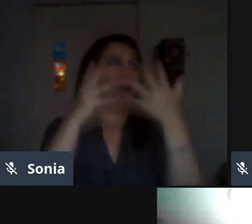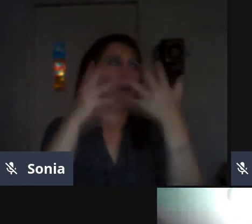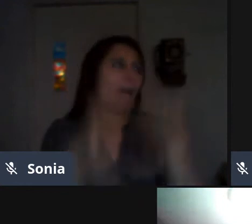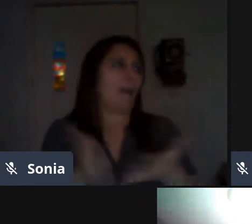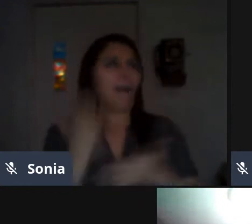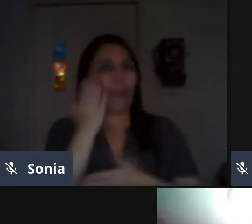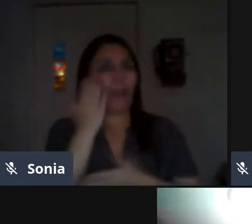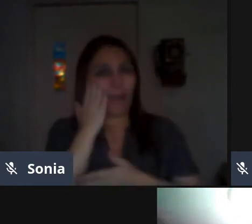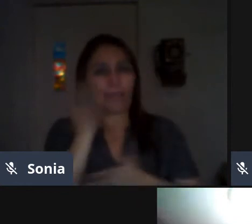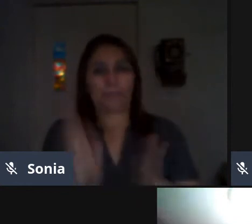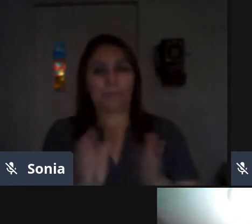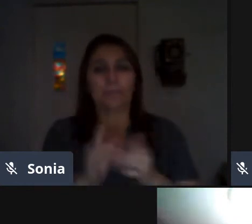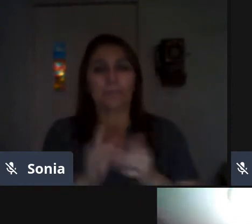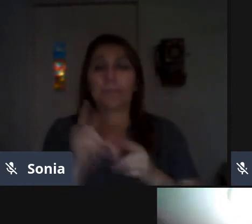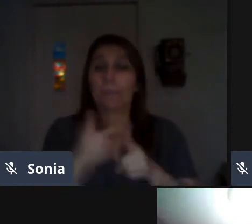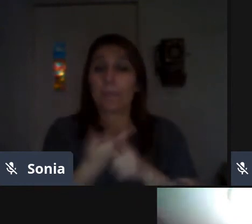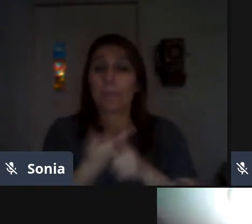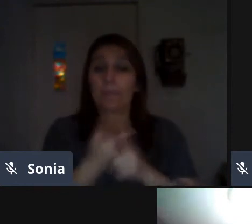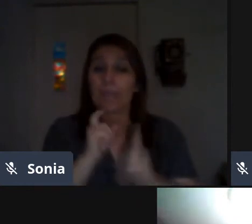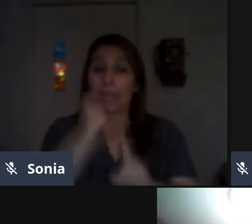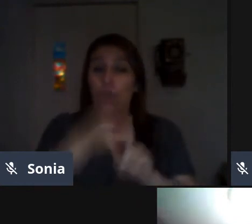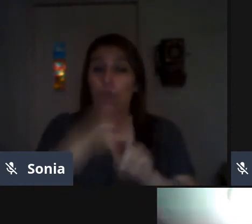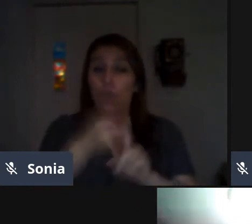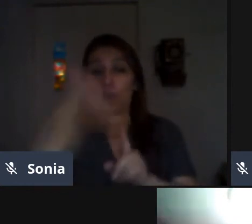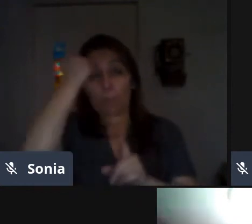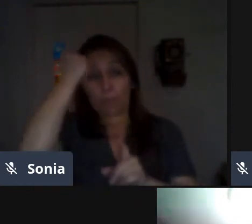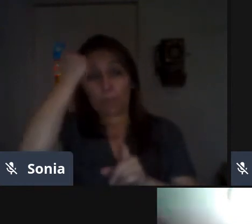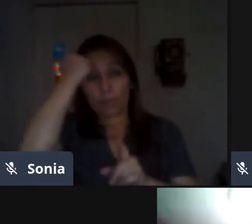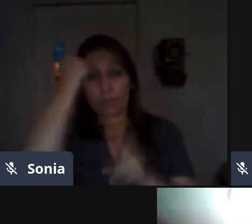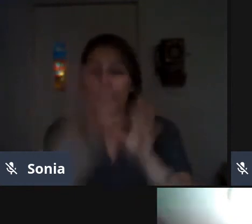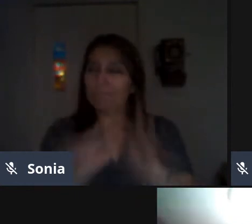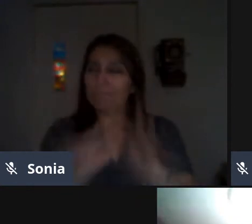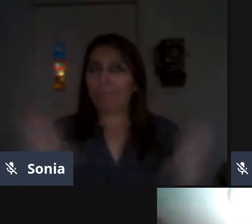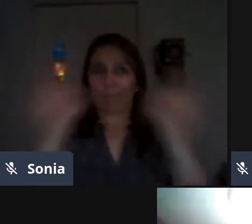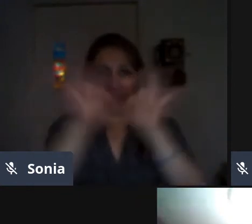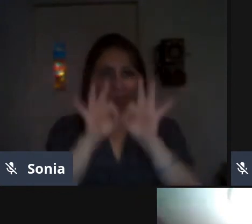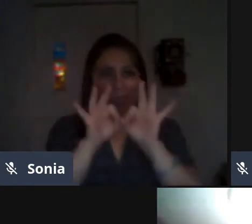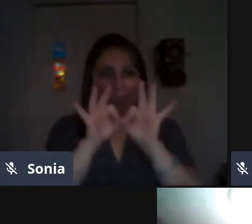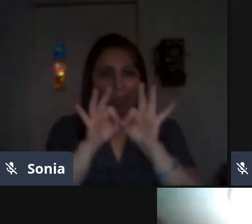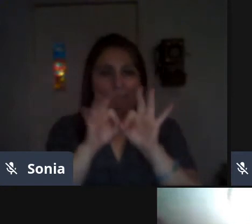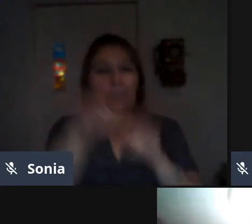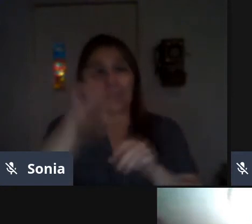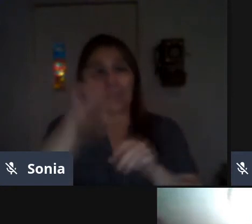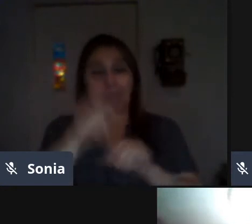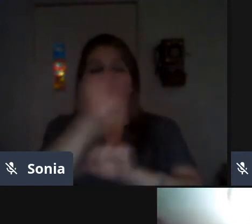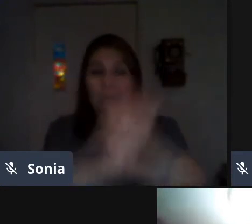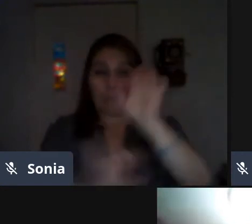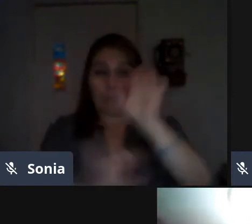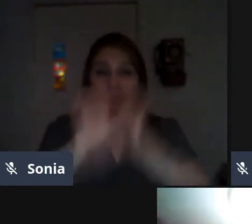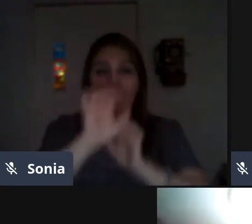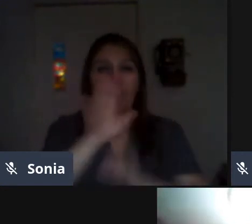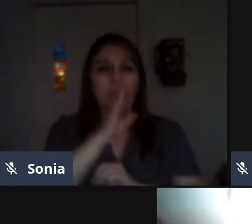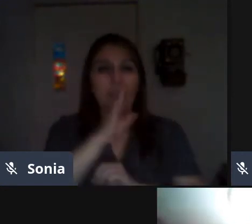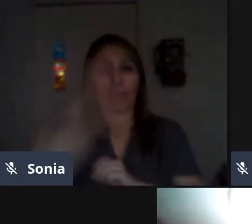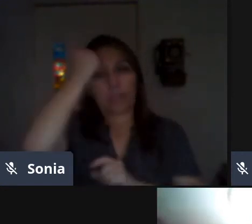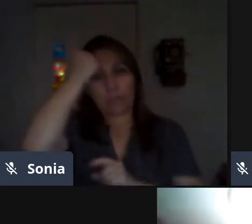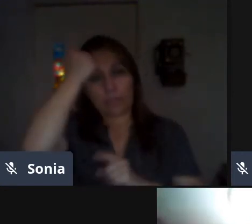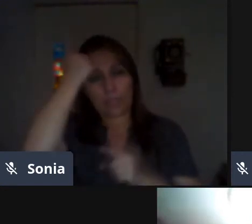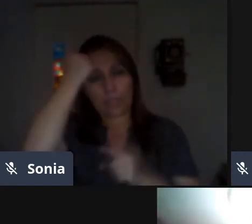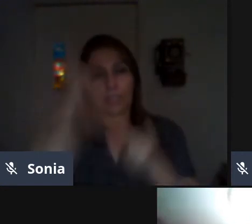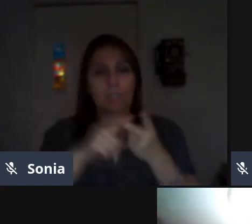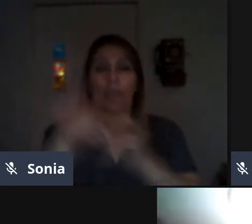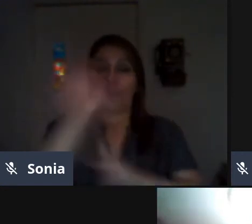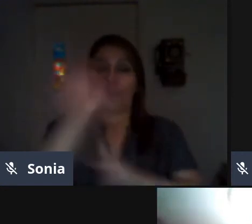del educador es importante de allí la necesidad de seguir generando una defensa sobre nuestros sobre nuestros maestros